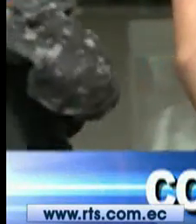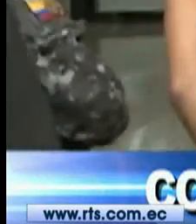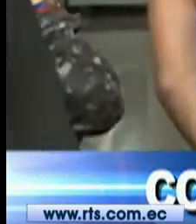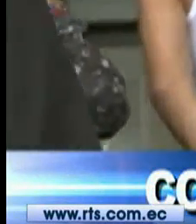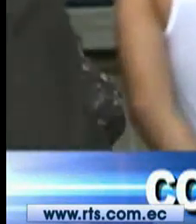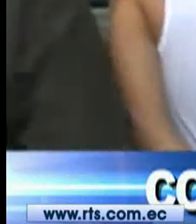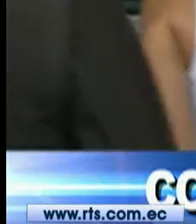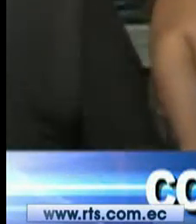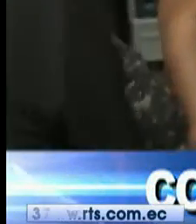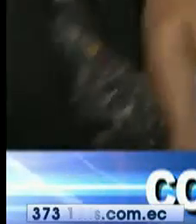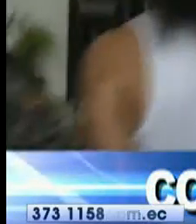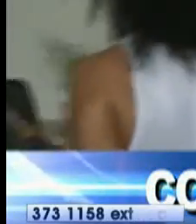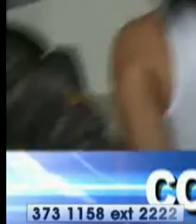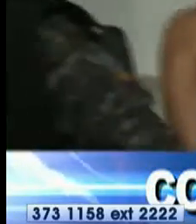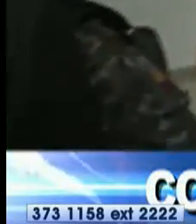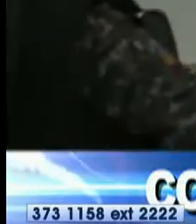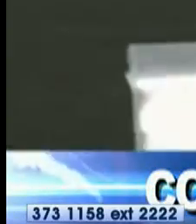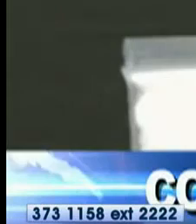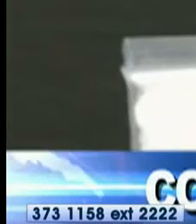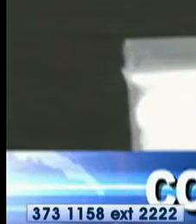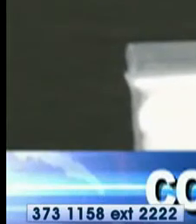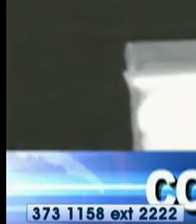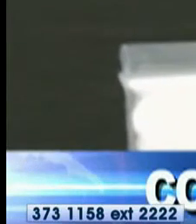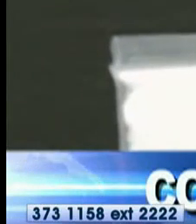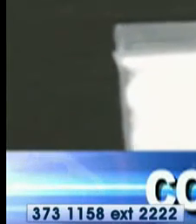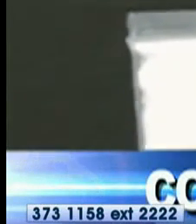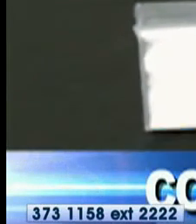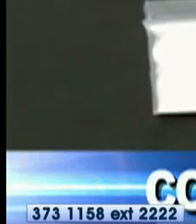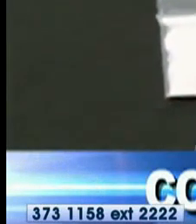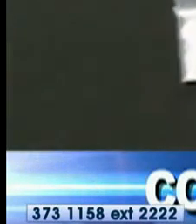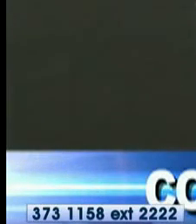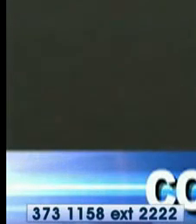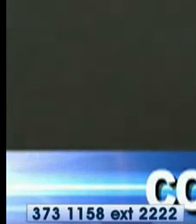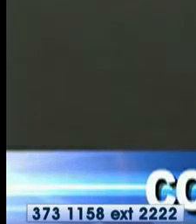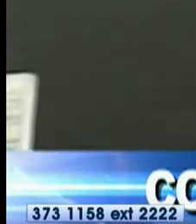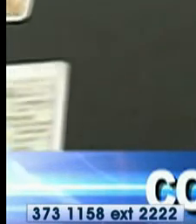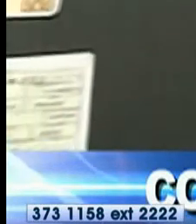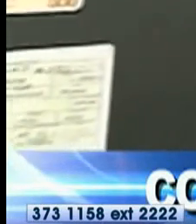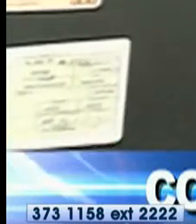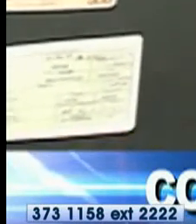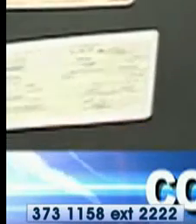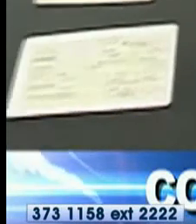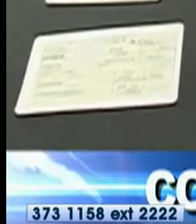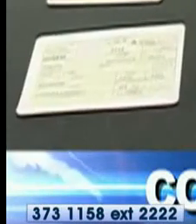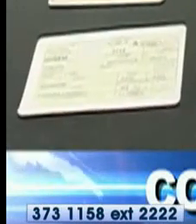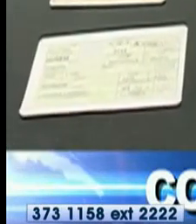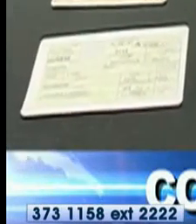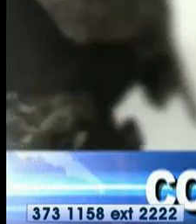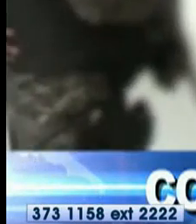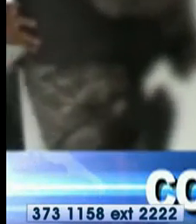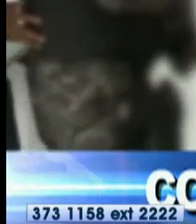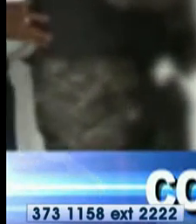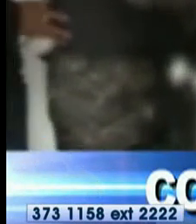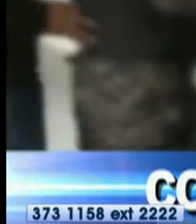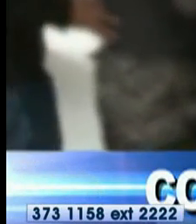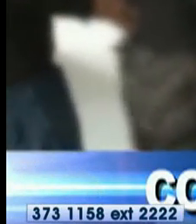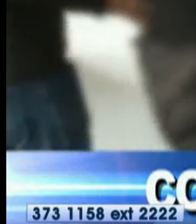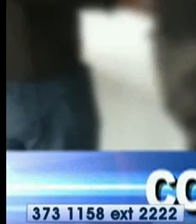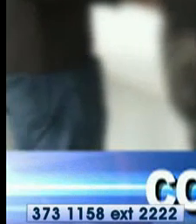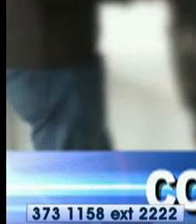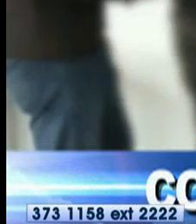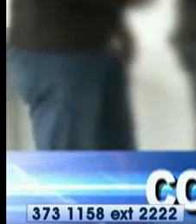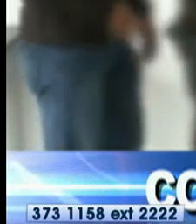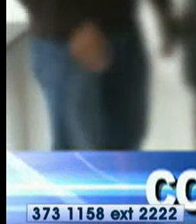Enseguida, un colombiano fue detenido en Quito. Al parecer, se trataría de un